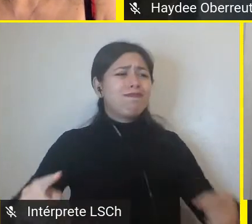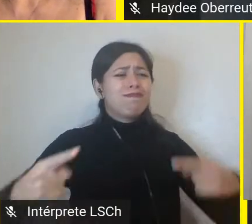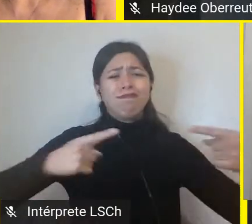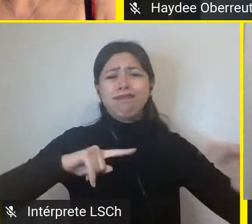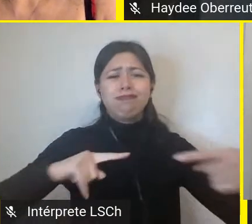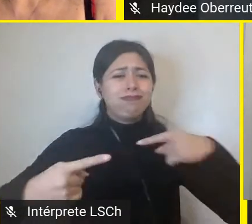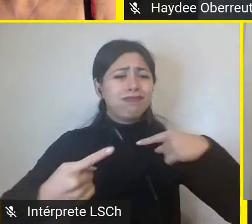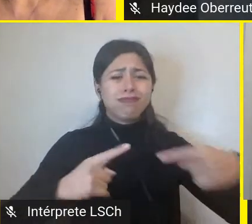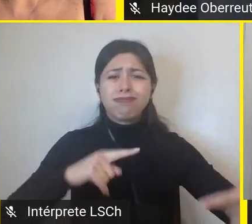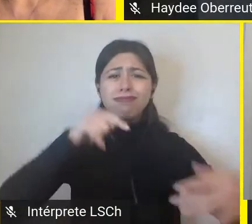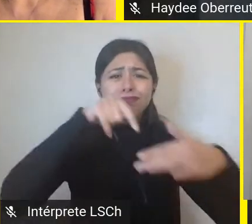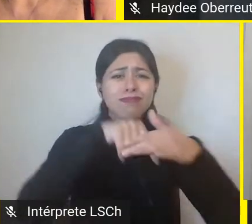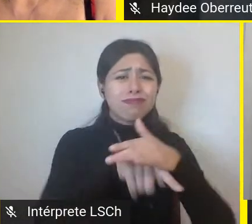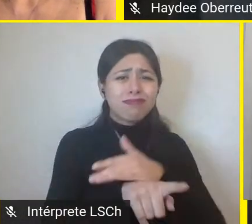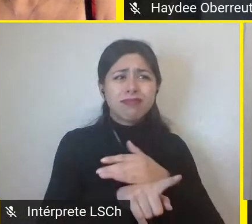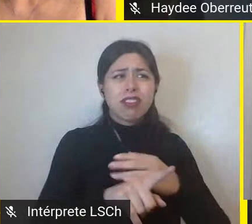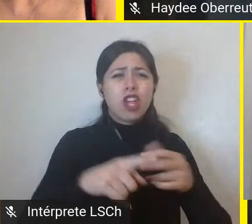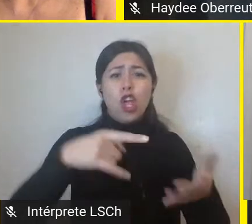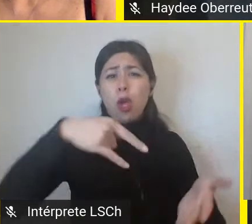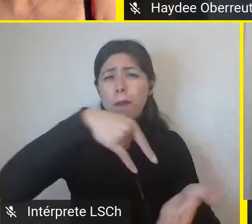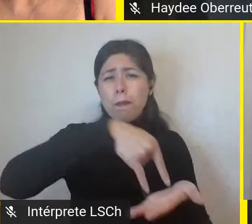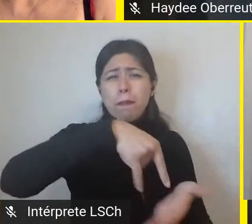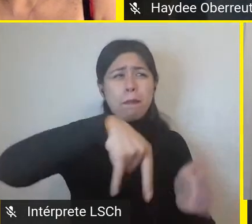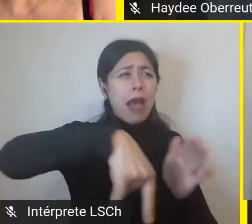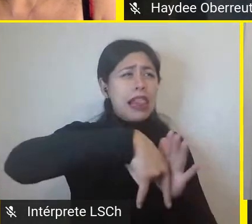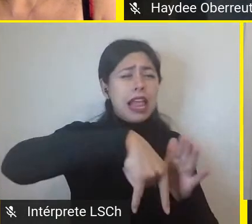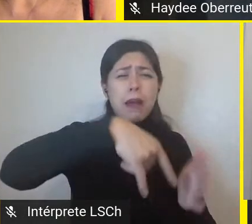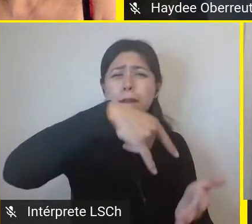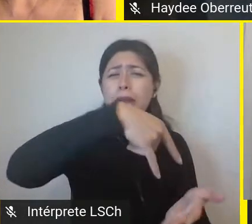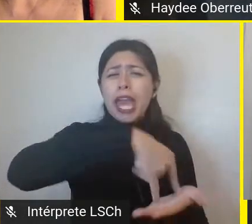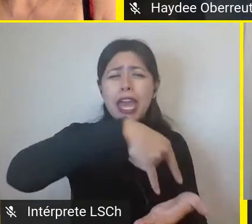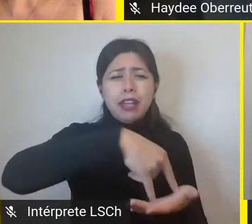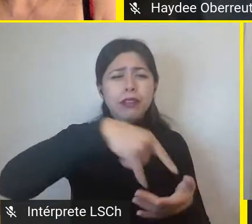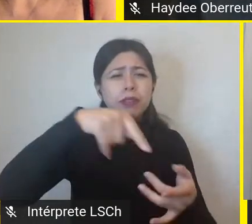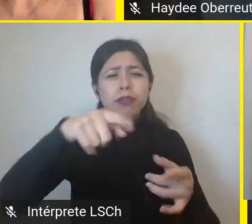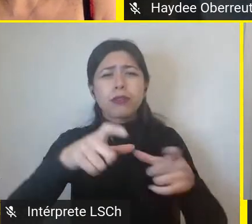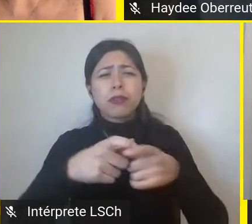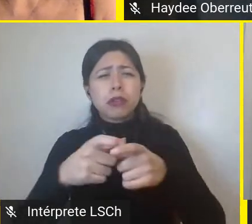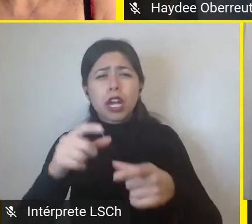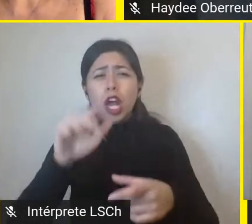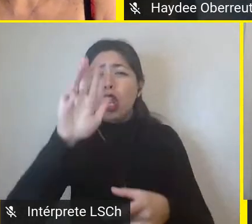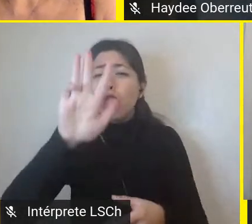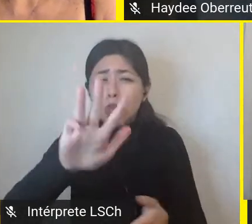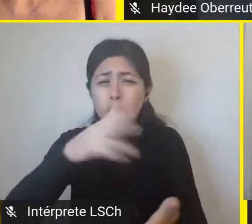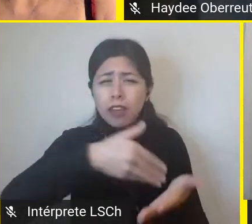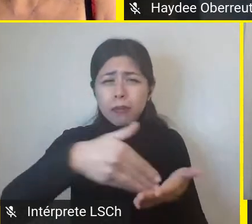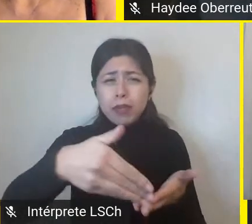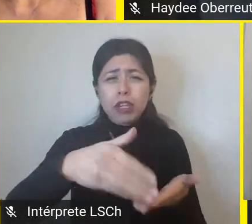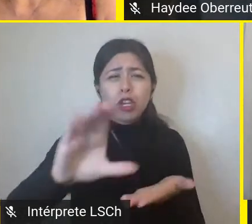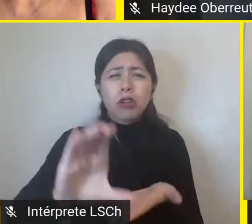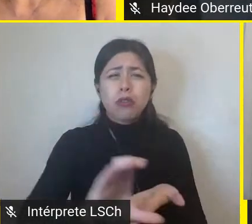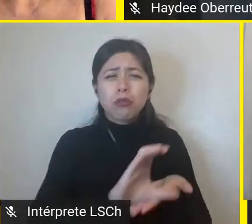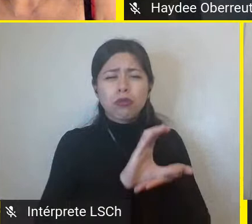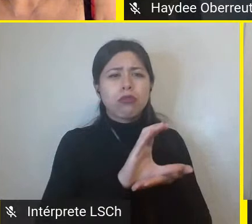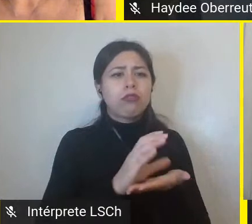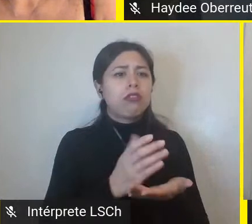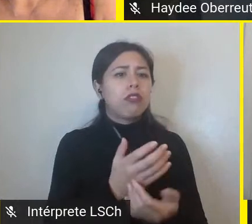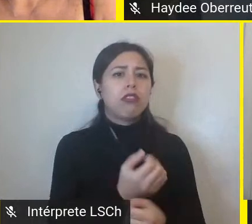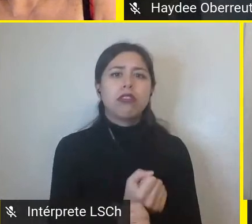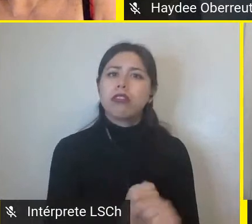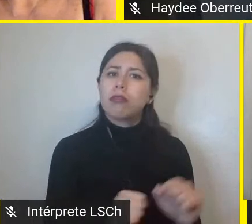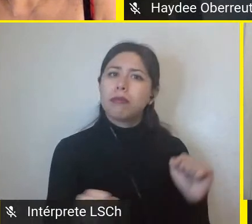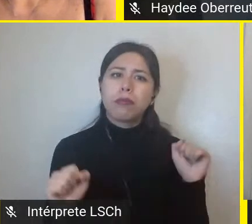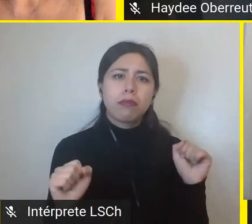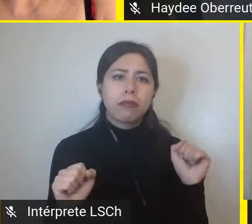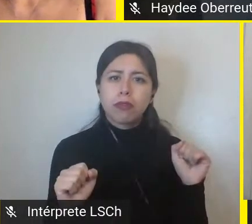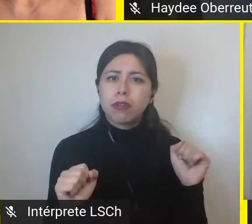internas y además están en esos parlamentos y en esas cámaras donde ganan 9 millones de pesos. O sea, no puede ser. No puede ser. Por